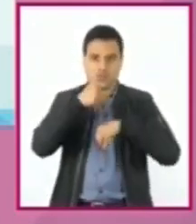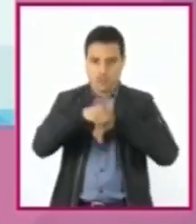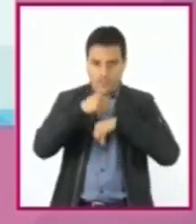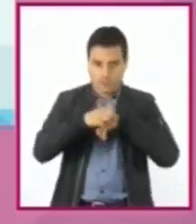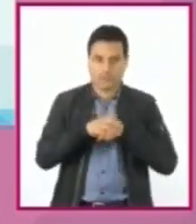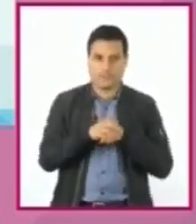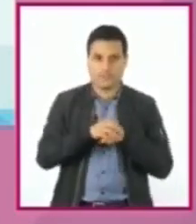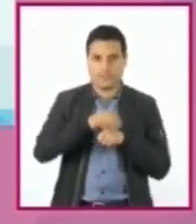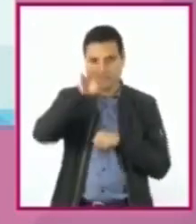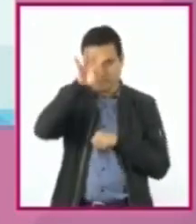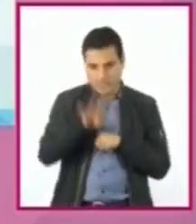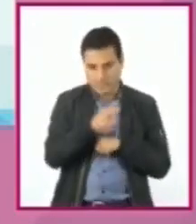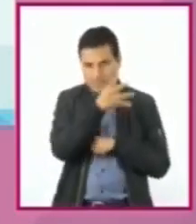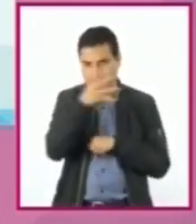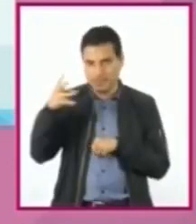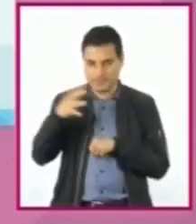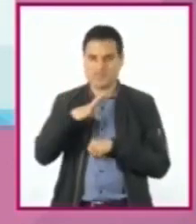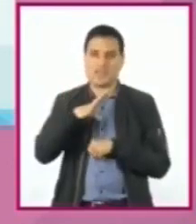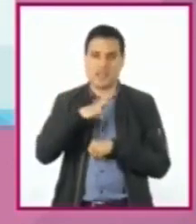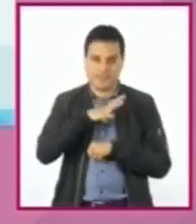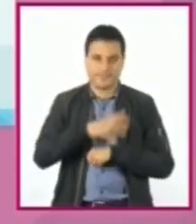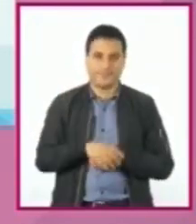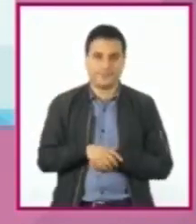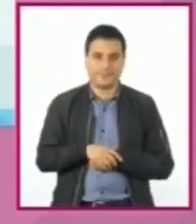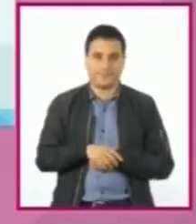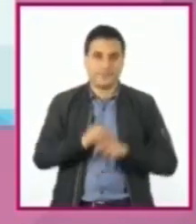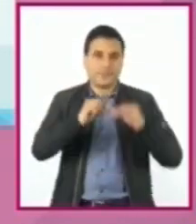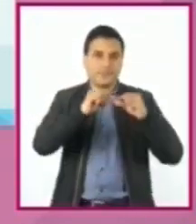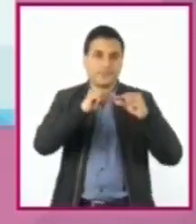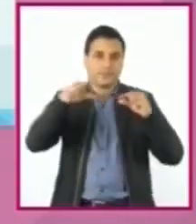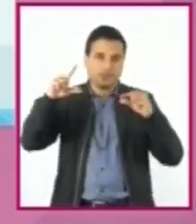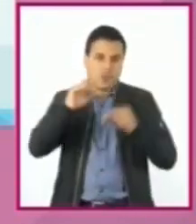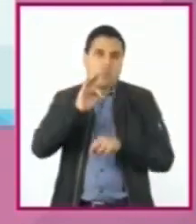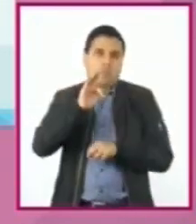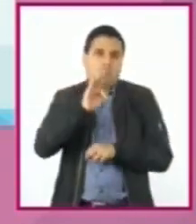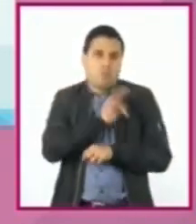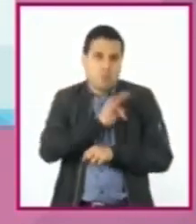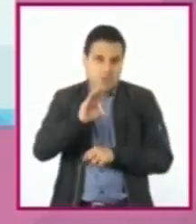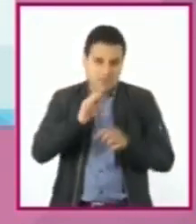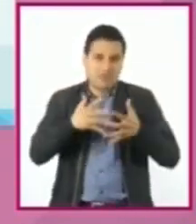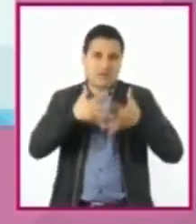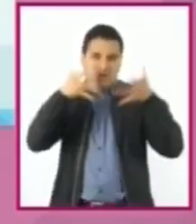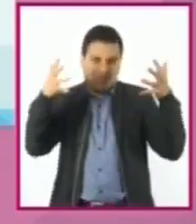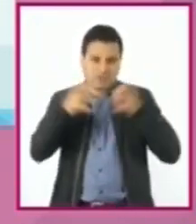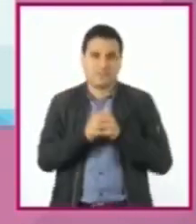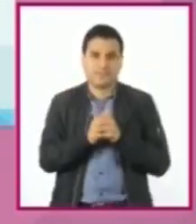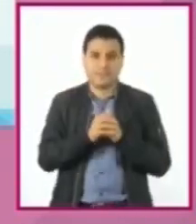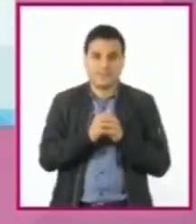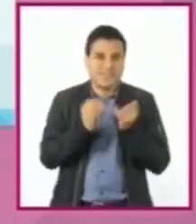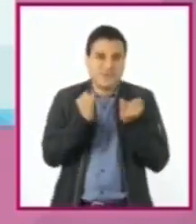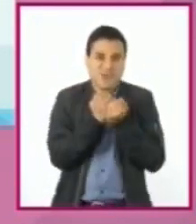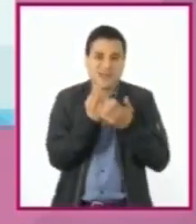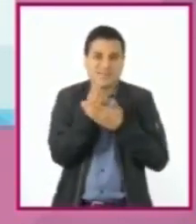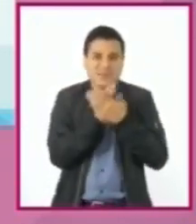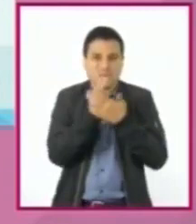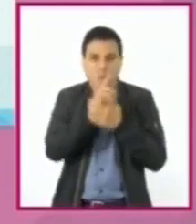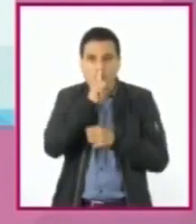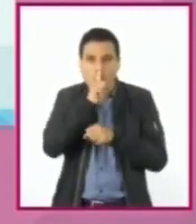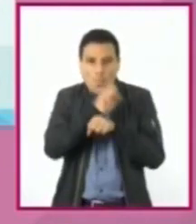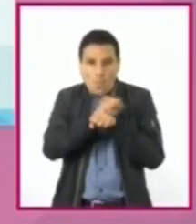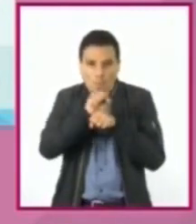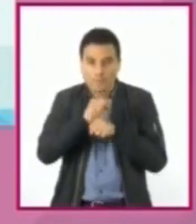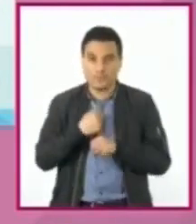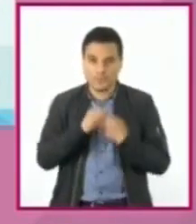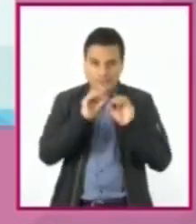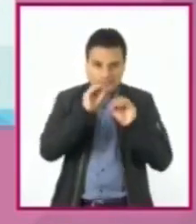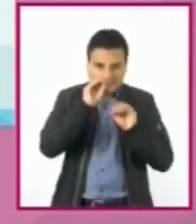y orientación. Su escala puede ser grande y, al igual que el croquis, su deformación es muy